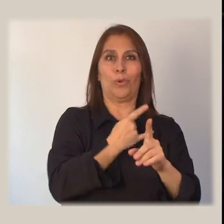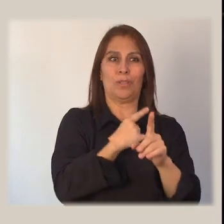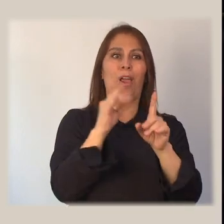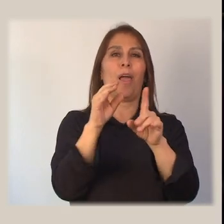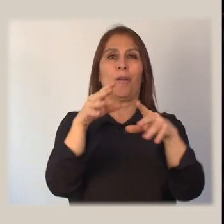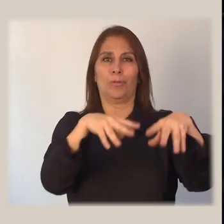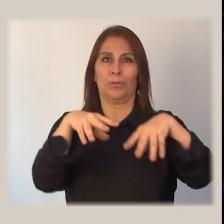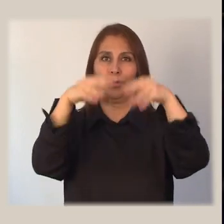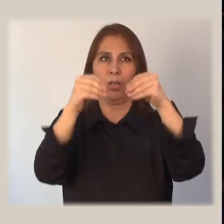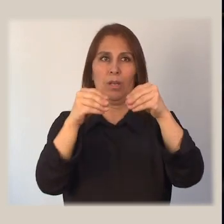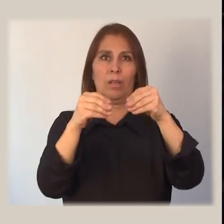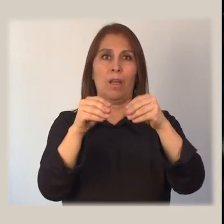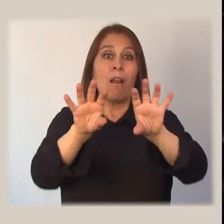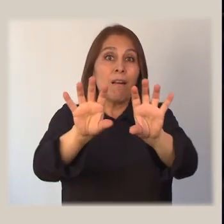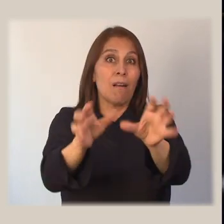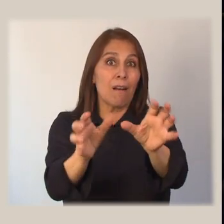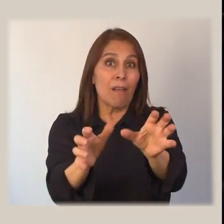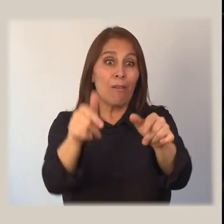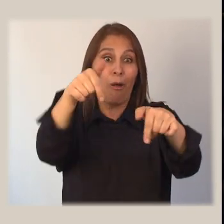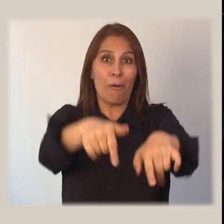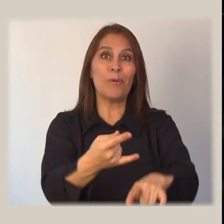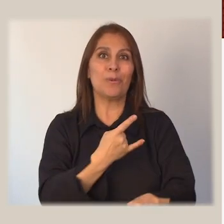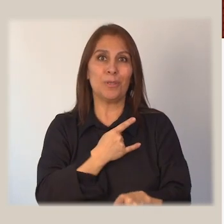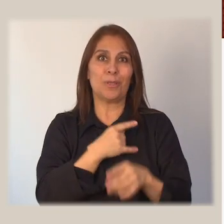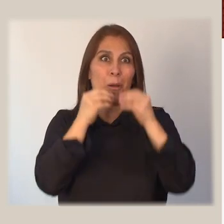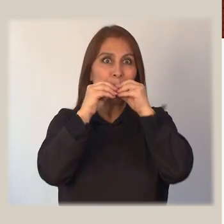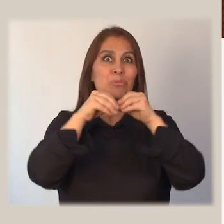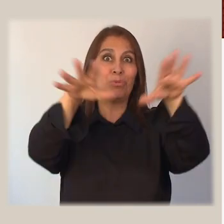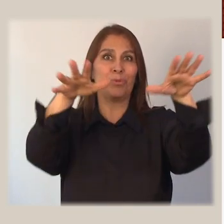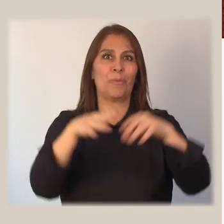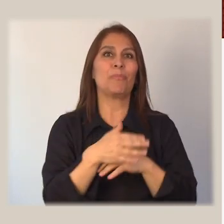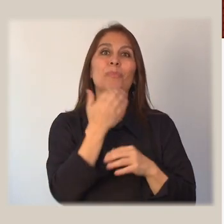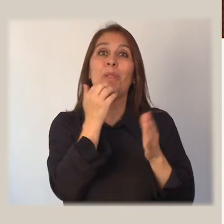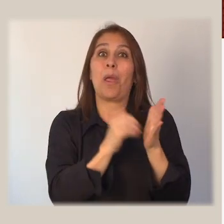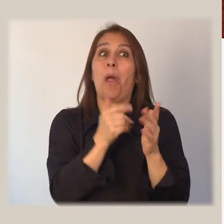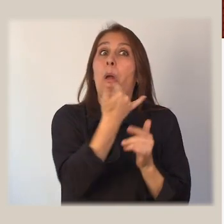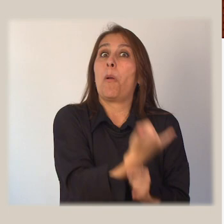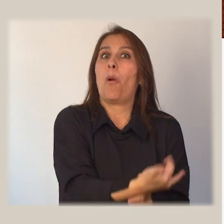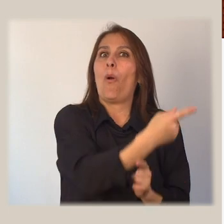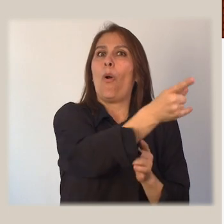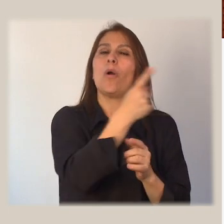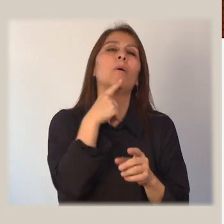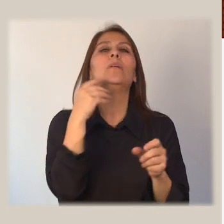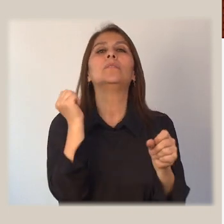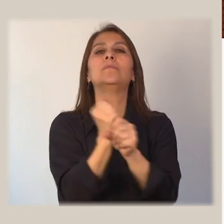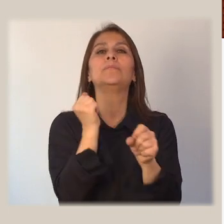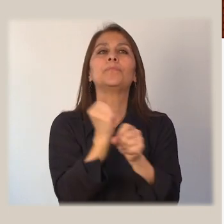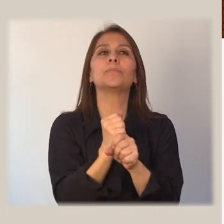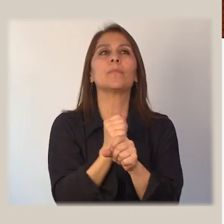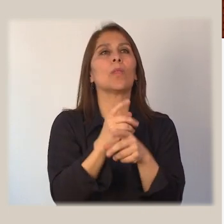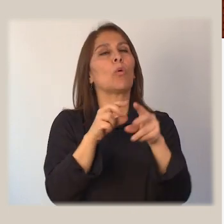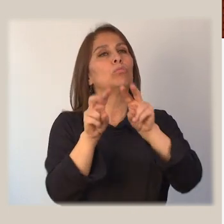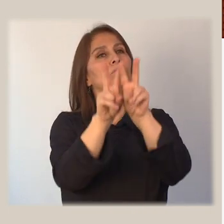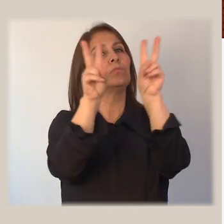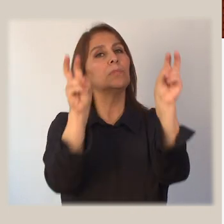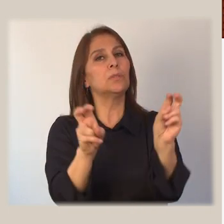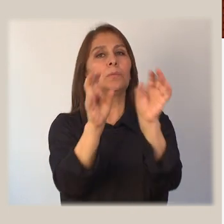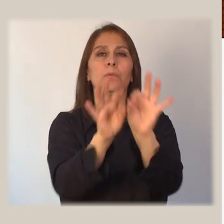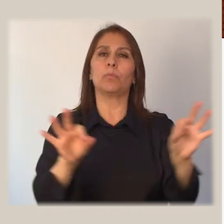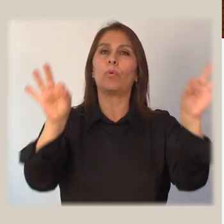la pedagógica radio, voces y sonidos que enseñan. Bueno, hoy vamos a tratar un tema que es